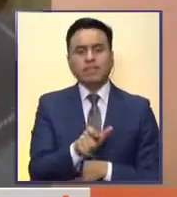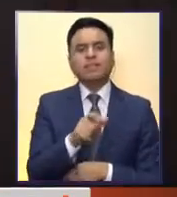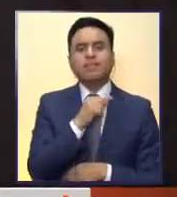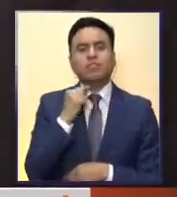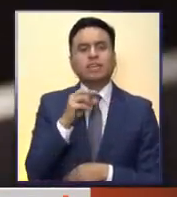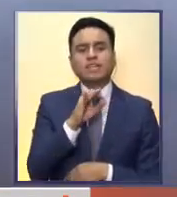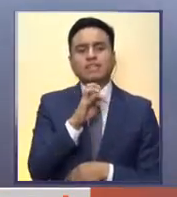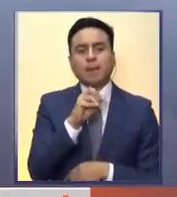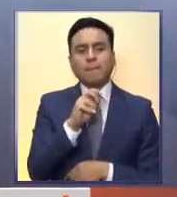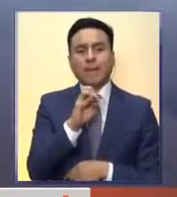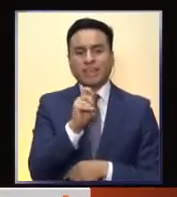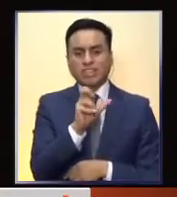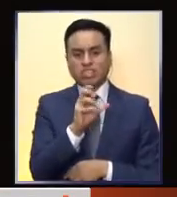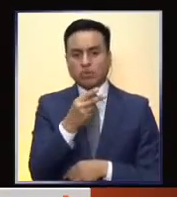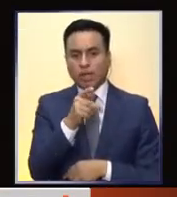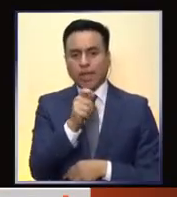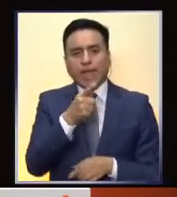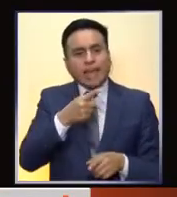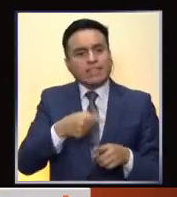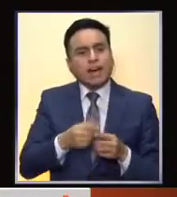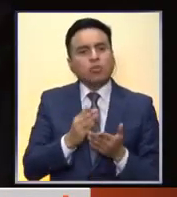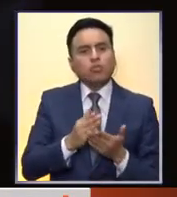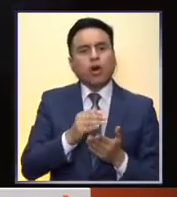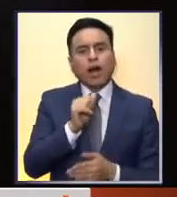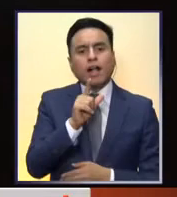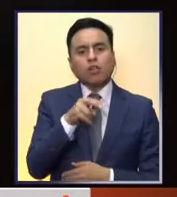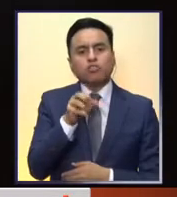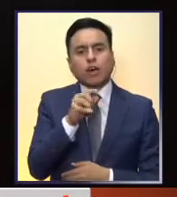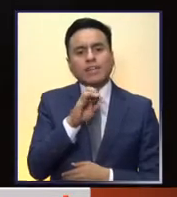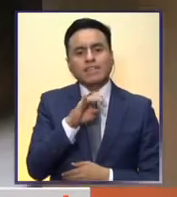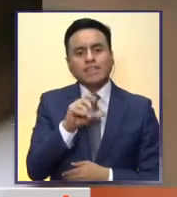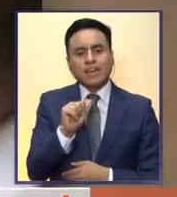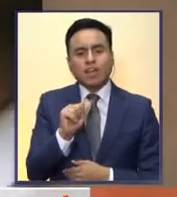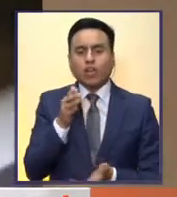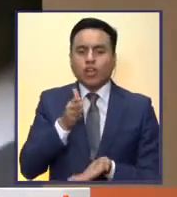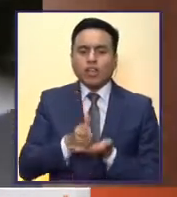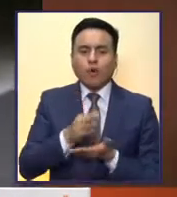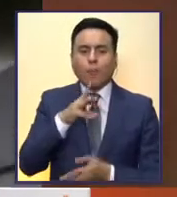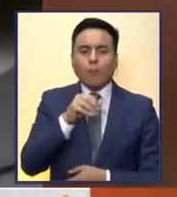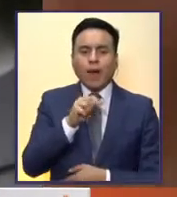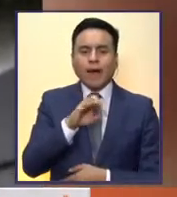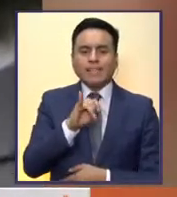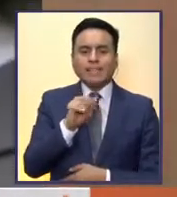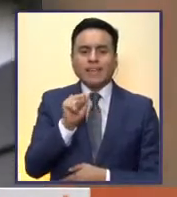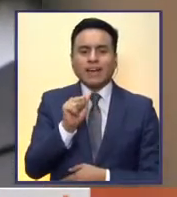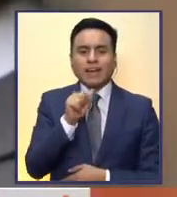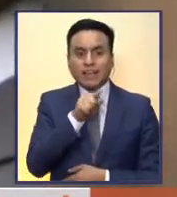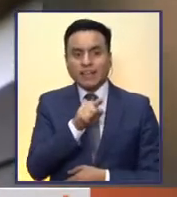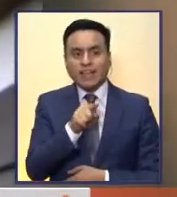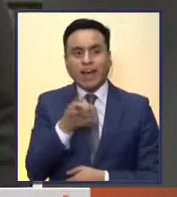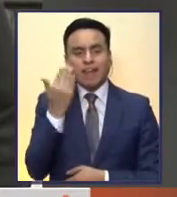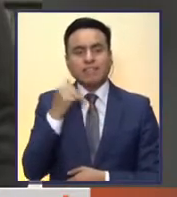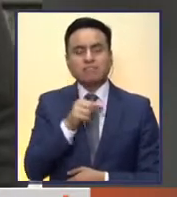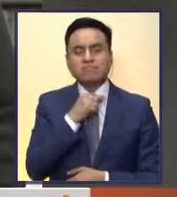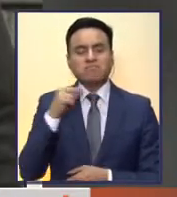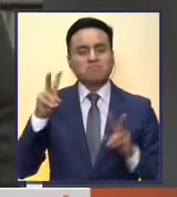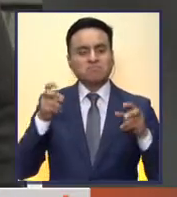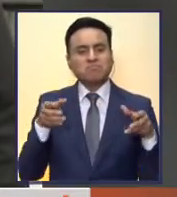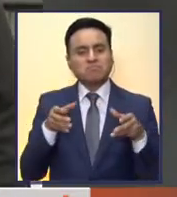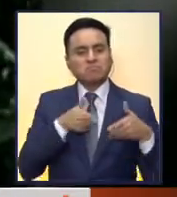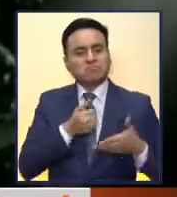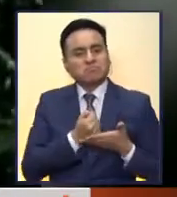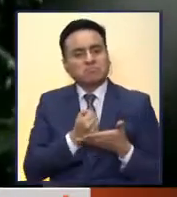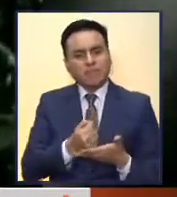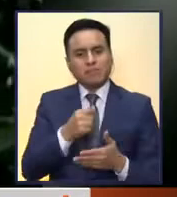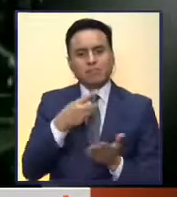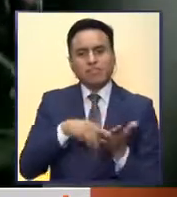Precht, exalumno del Instituto Alonso de Arcilla, un colegio marista. El que fuera vicario de la solidaridad en los